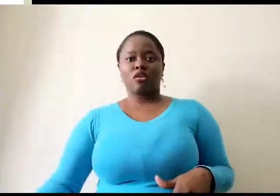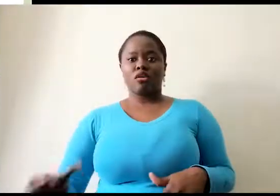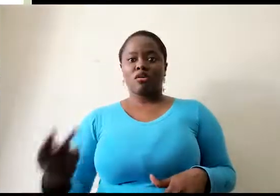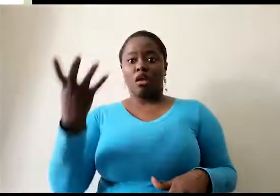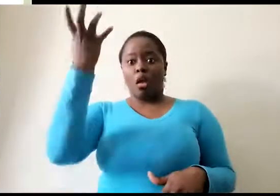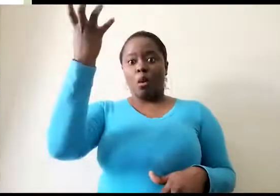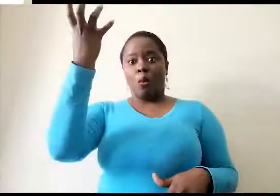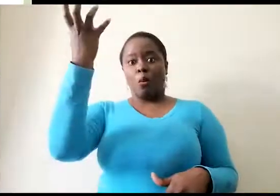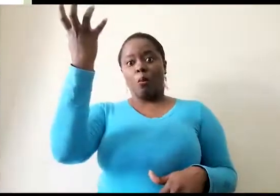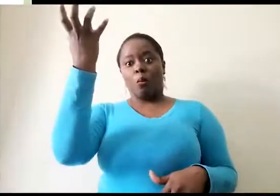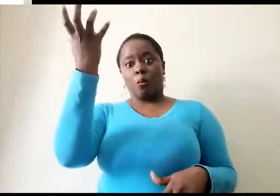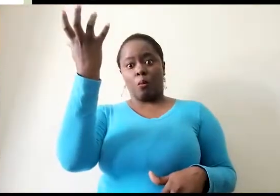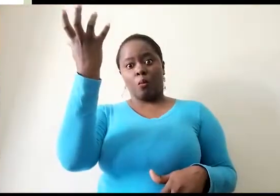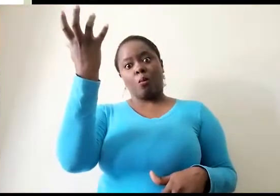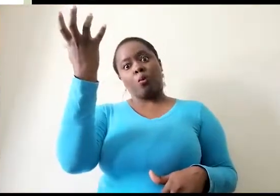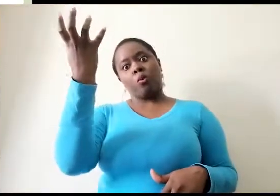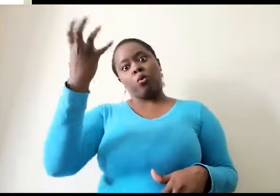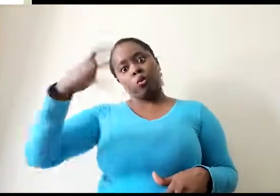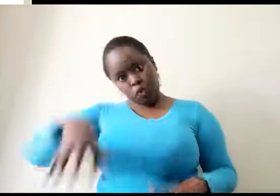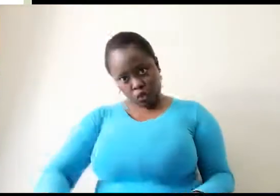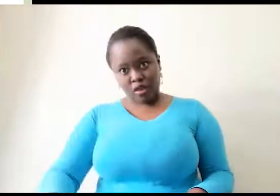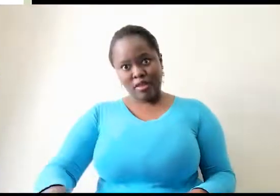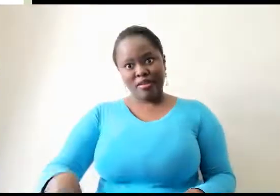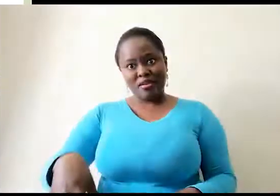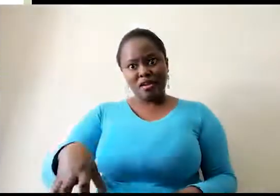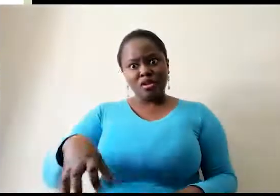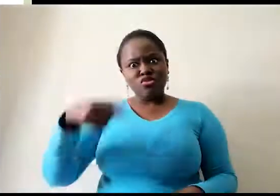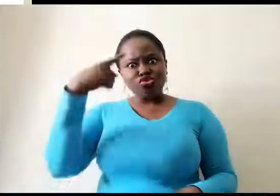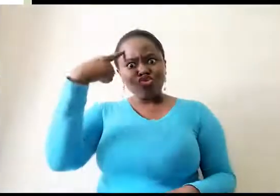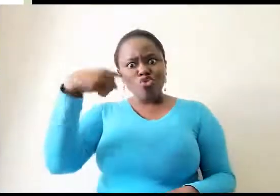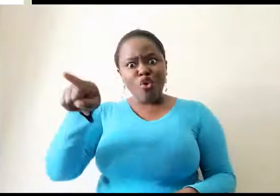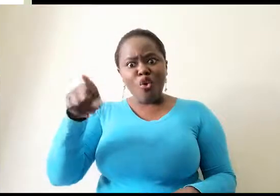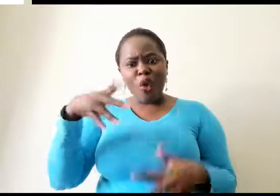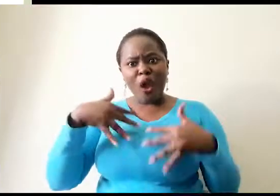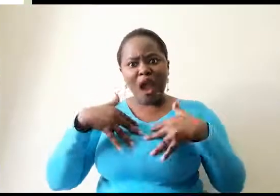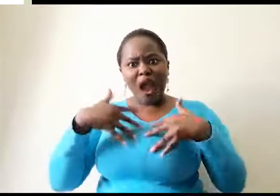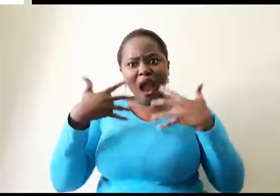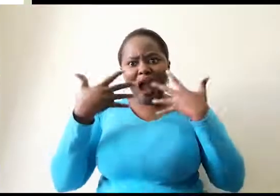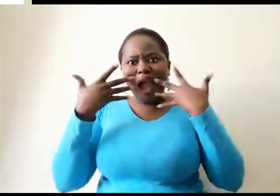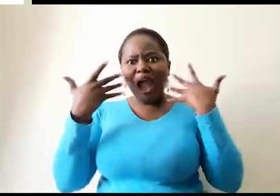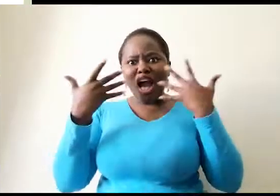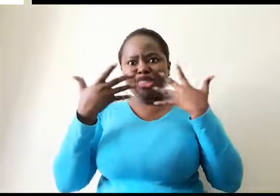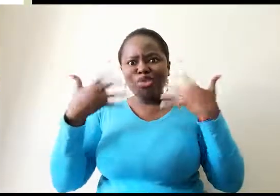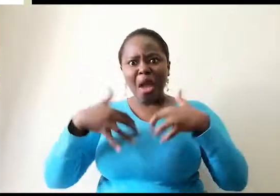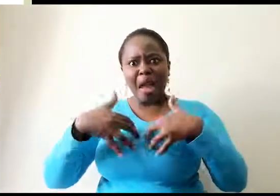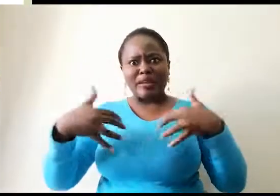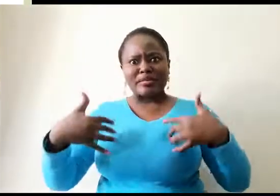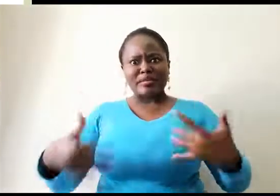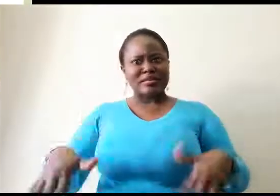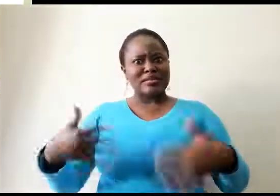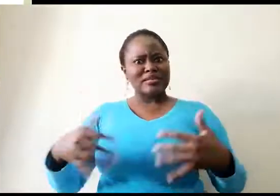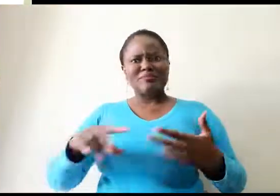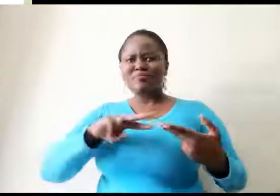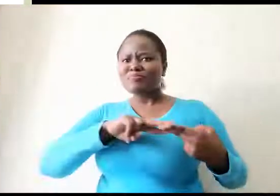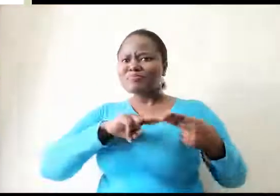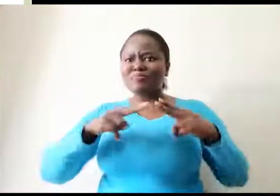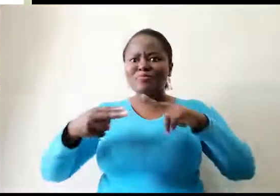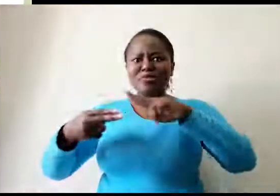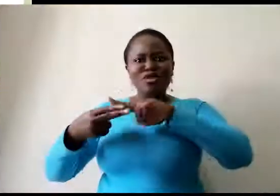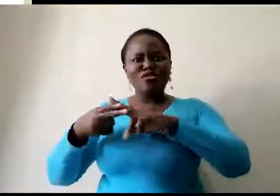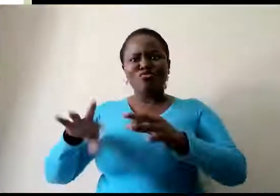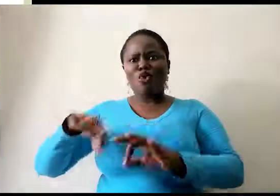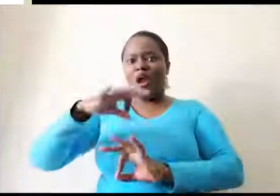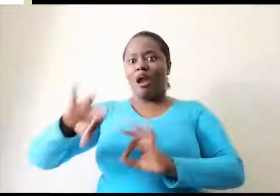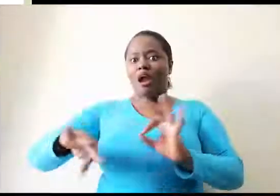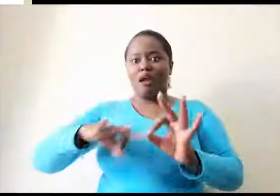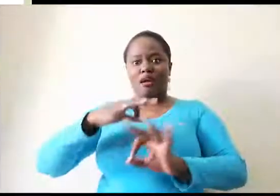procurará caer de la mejor forma posible. Según Epicuro, así son los átomos